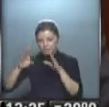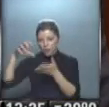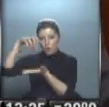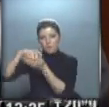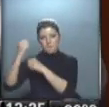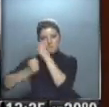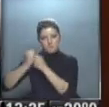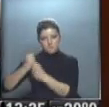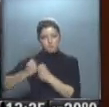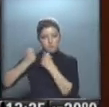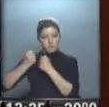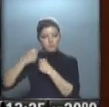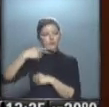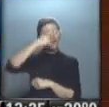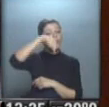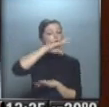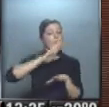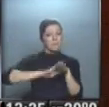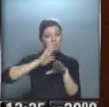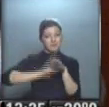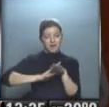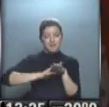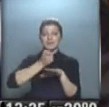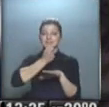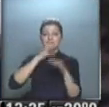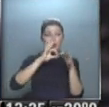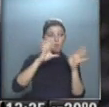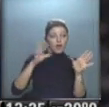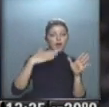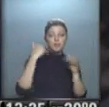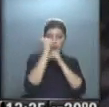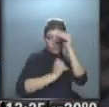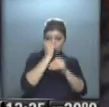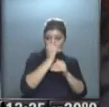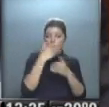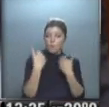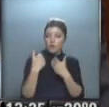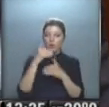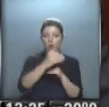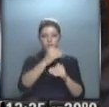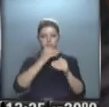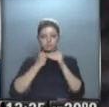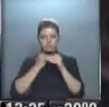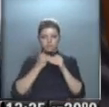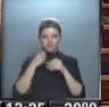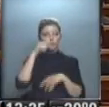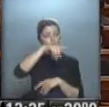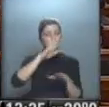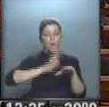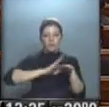manos, ministros de la Corte, si la democracia, a nuestro entender, puede seguir avanzando o si retrocedemos. Muchísimas